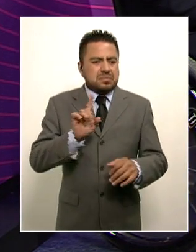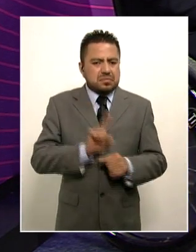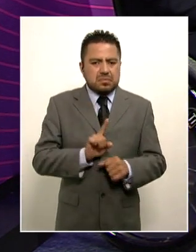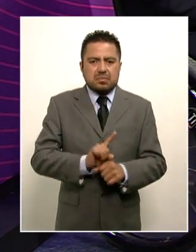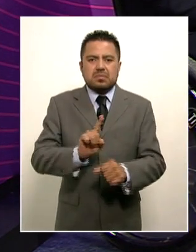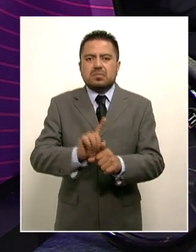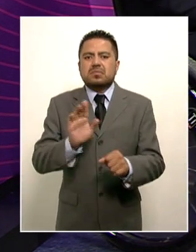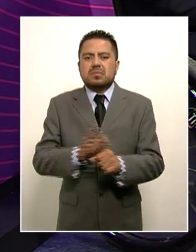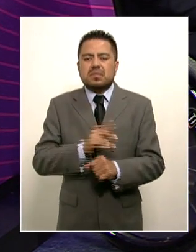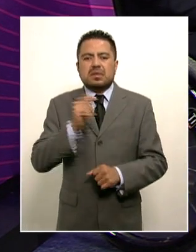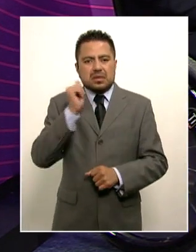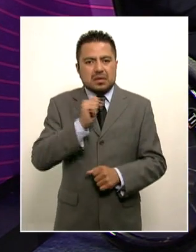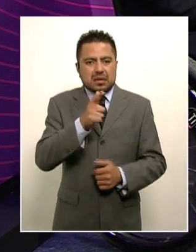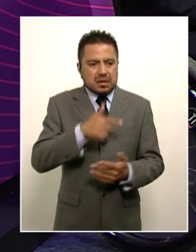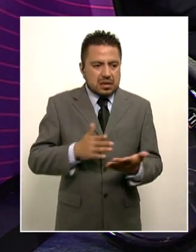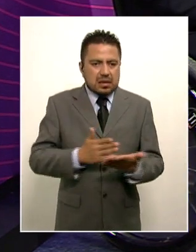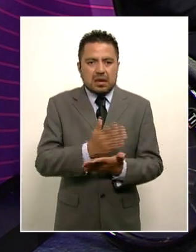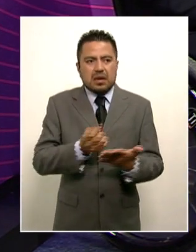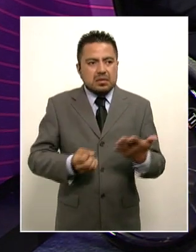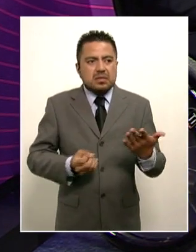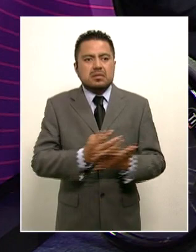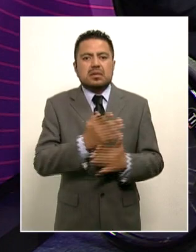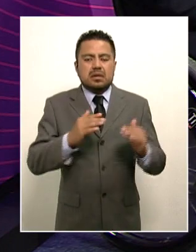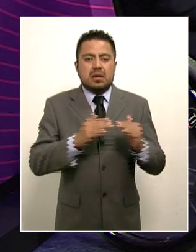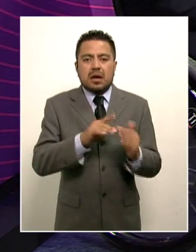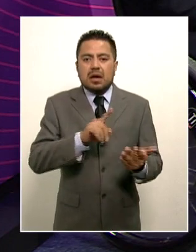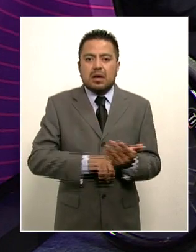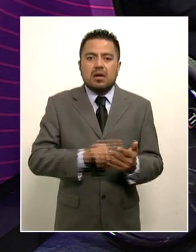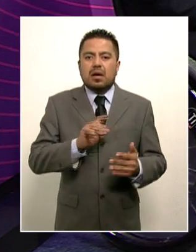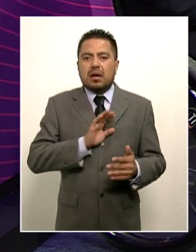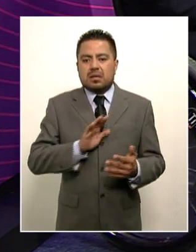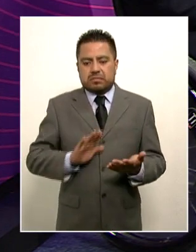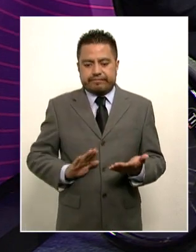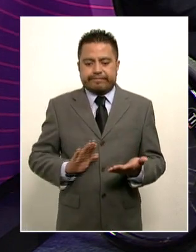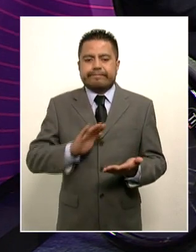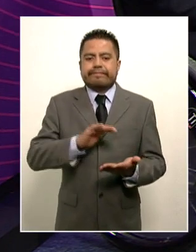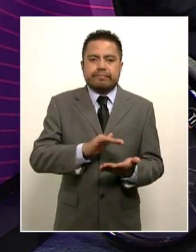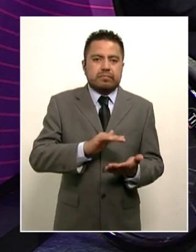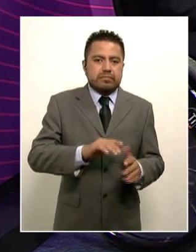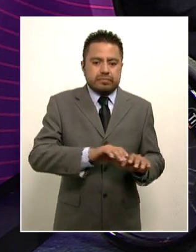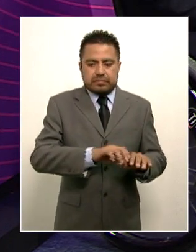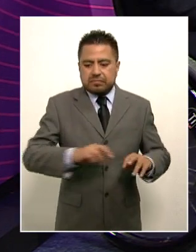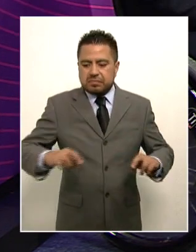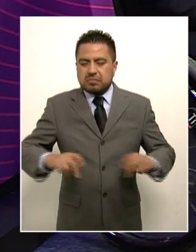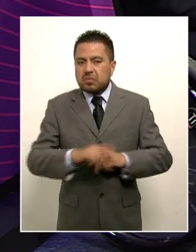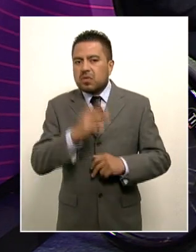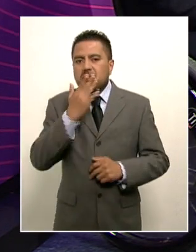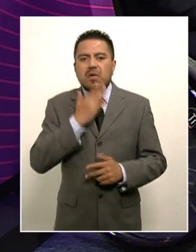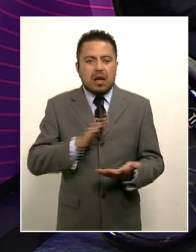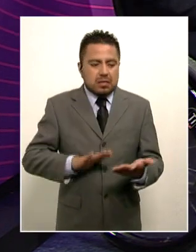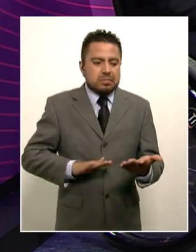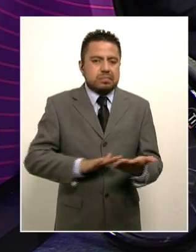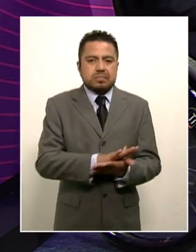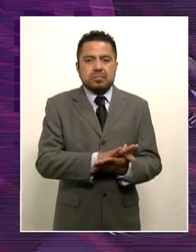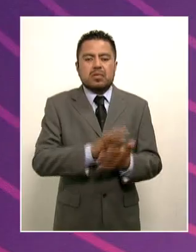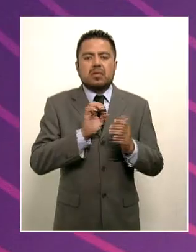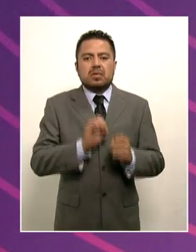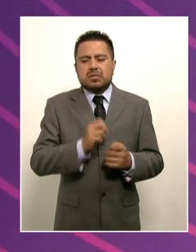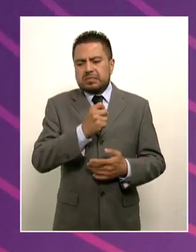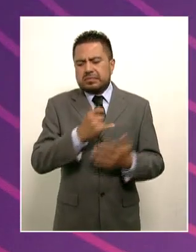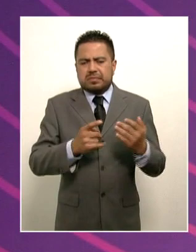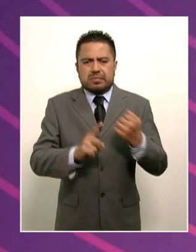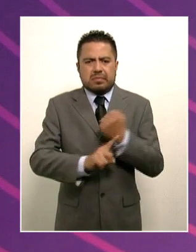días, porque cada vez que tratas de salir de tu casa y hay una banqueta que no tiene rampa o una serie